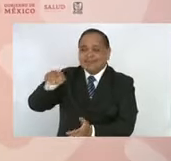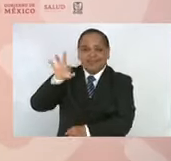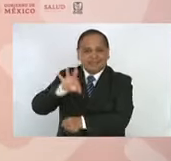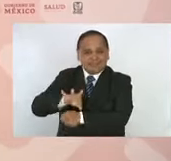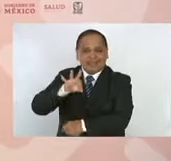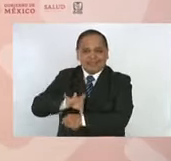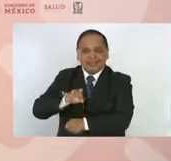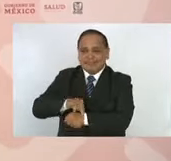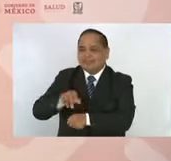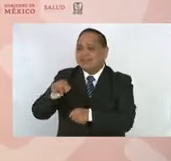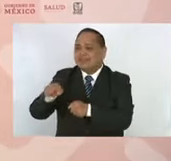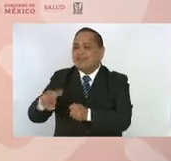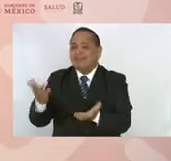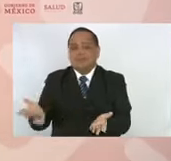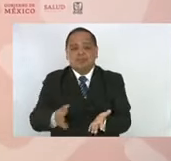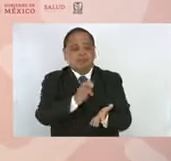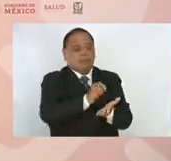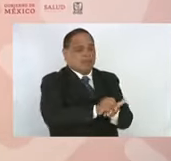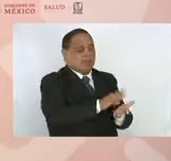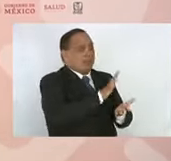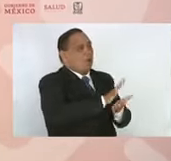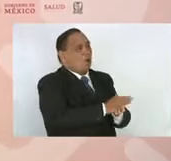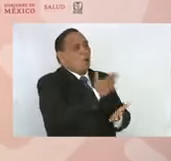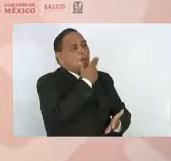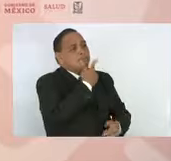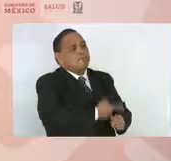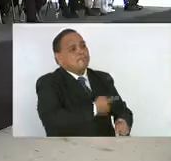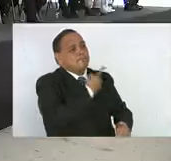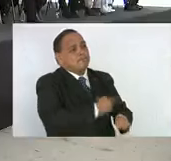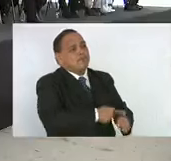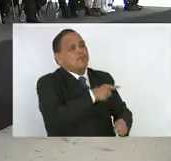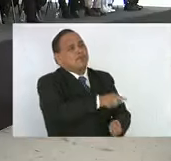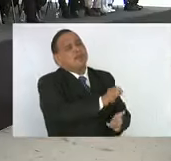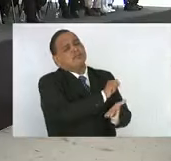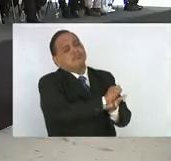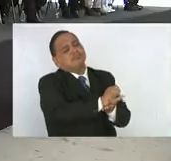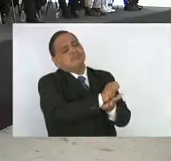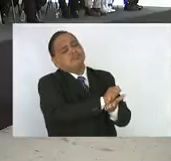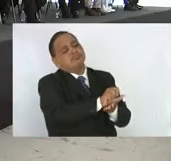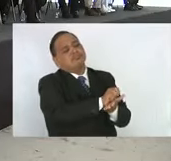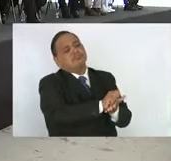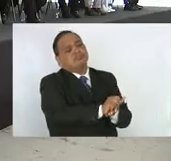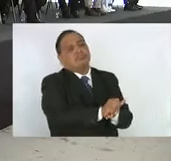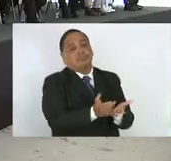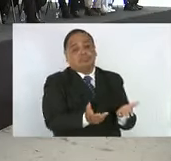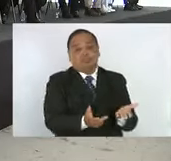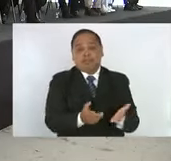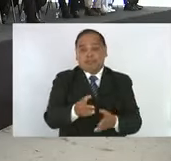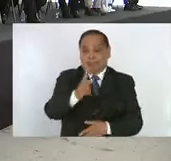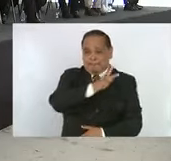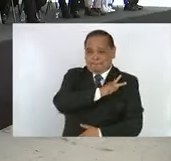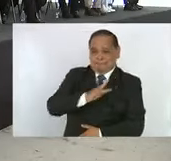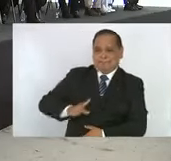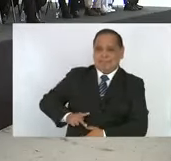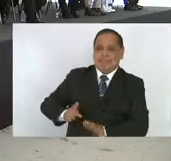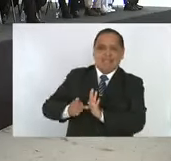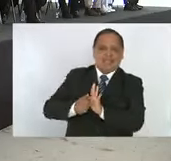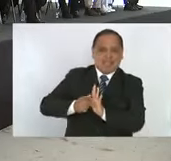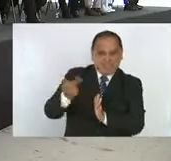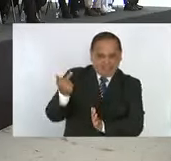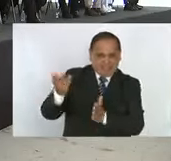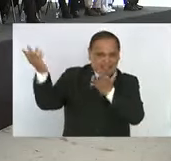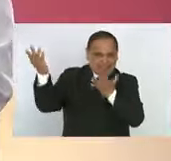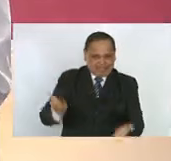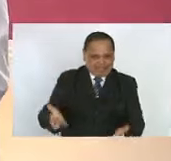esta tierra amiga para ayudar a combatir la COVID-19. Nuestro presidente, cada vez que regresaba a